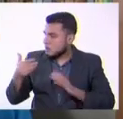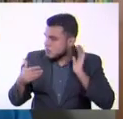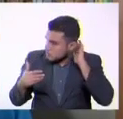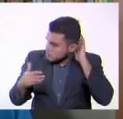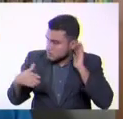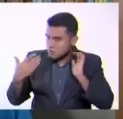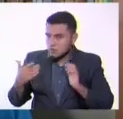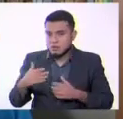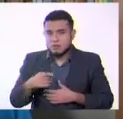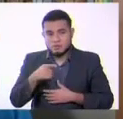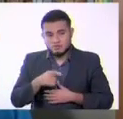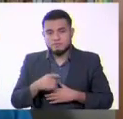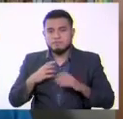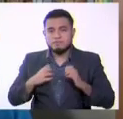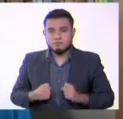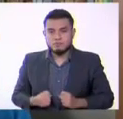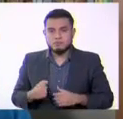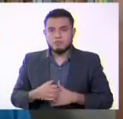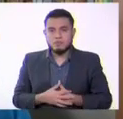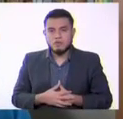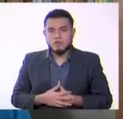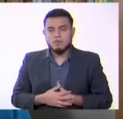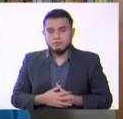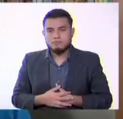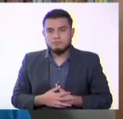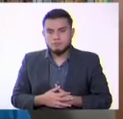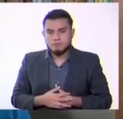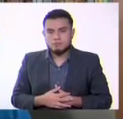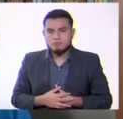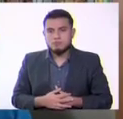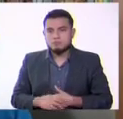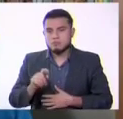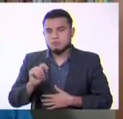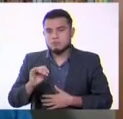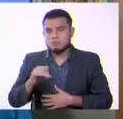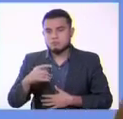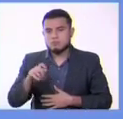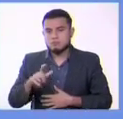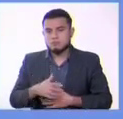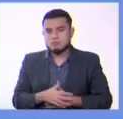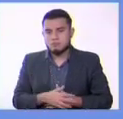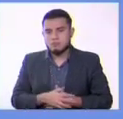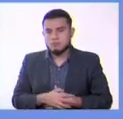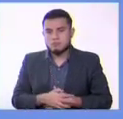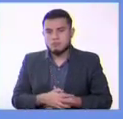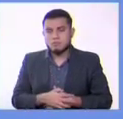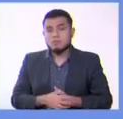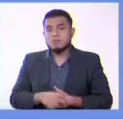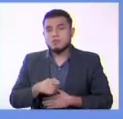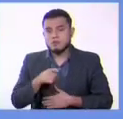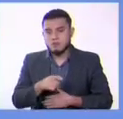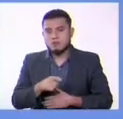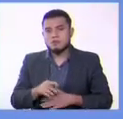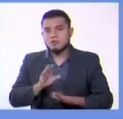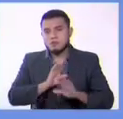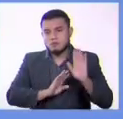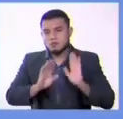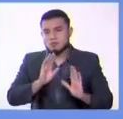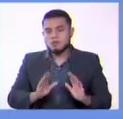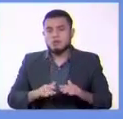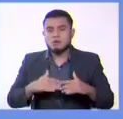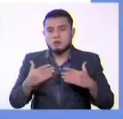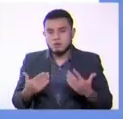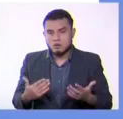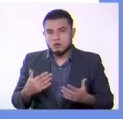Hassao Chankawil, uno de los más célebres gobernantes de Tikal, y este ha pasado a la historia porque